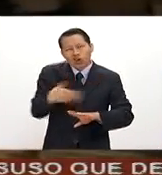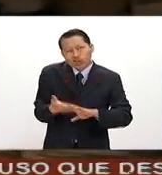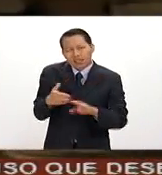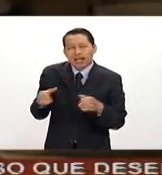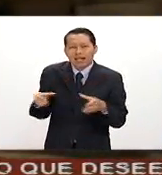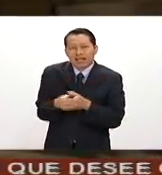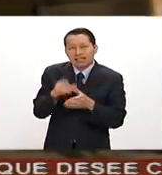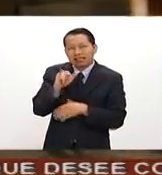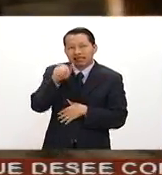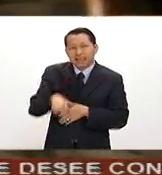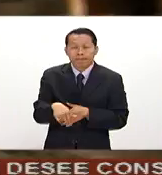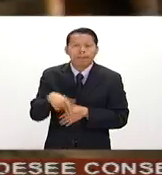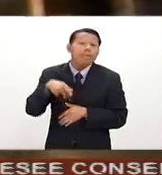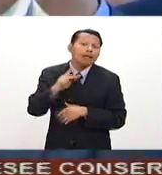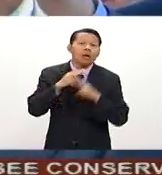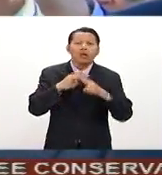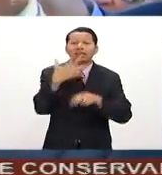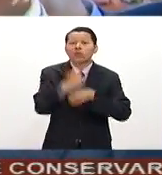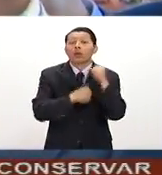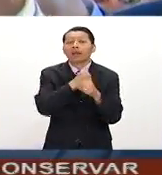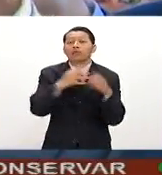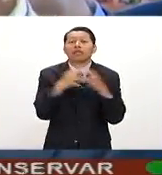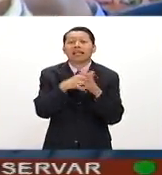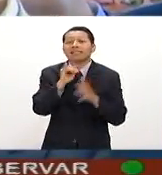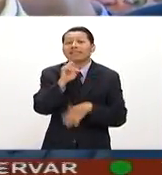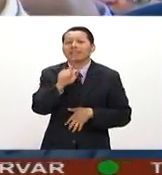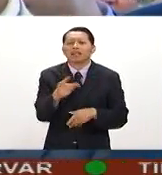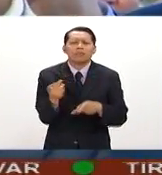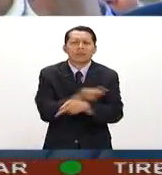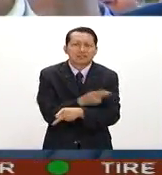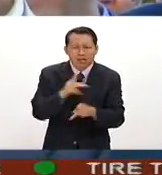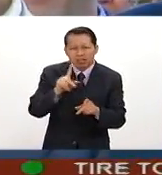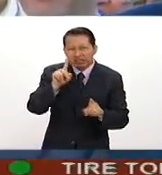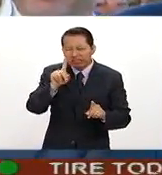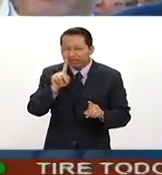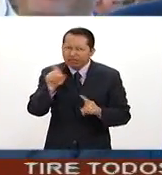embargo, tras 5 años de guerra civil, reinan el